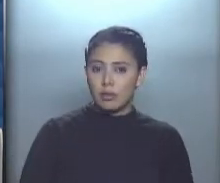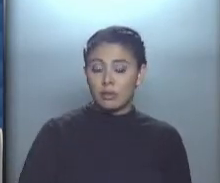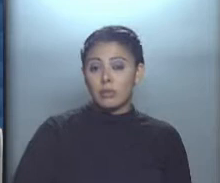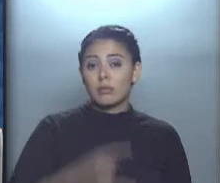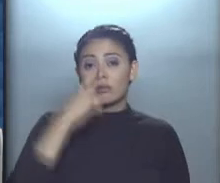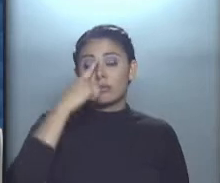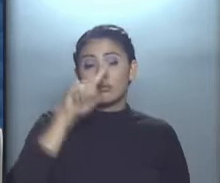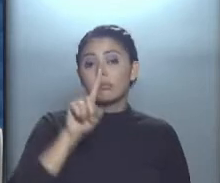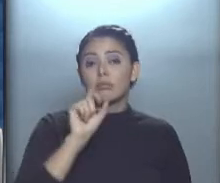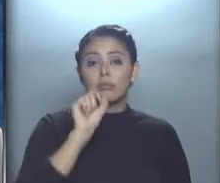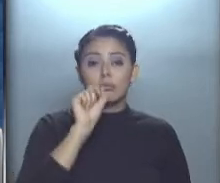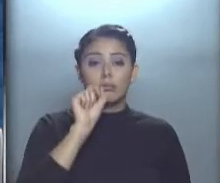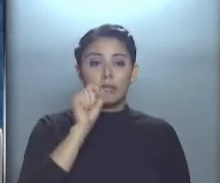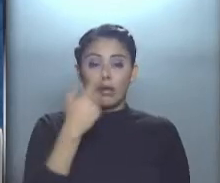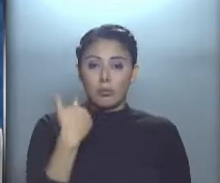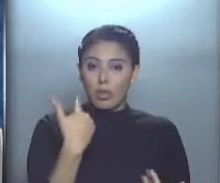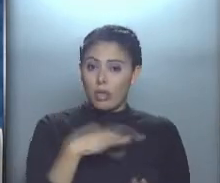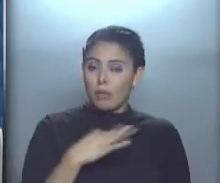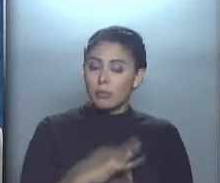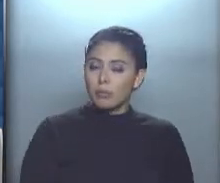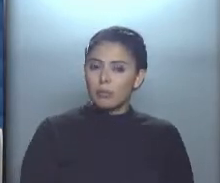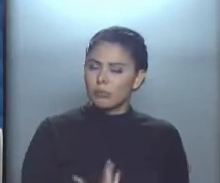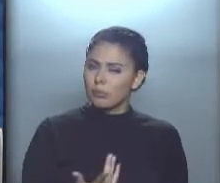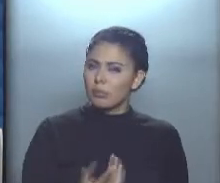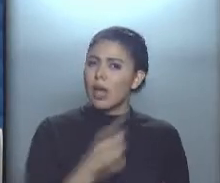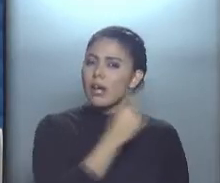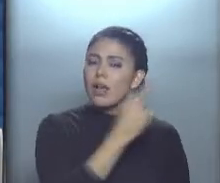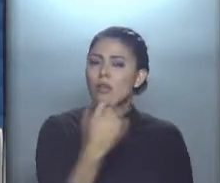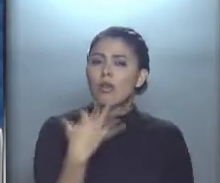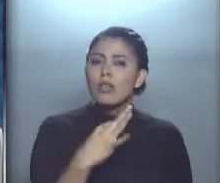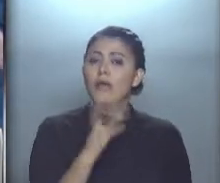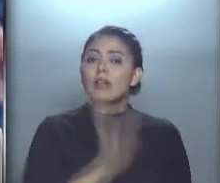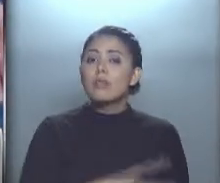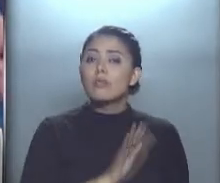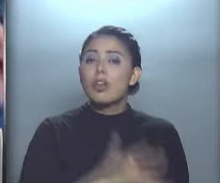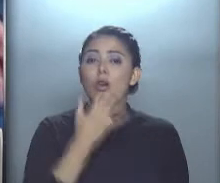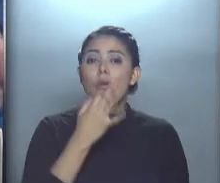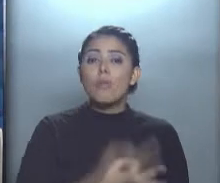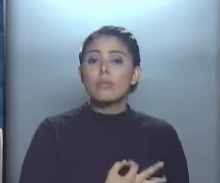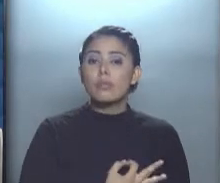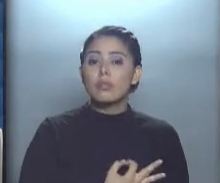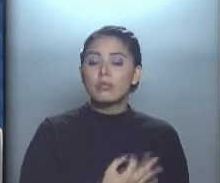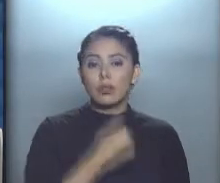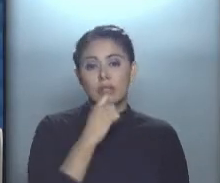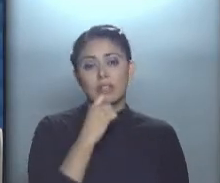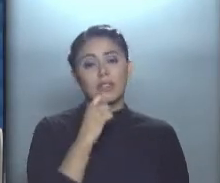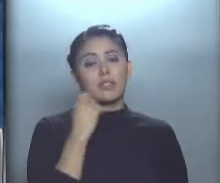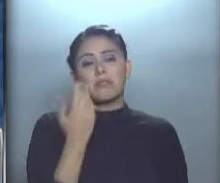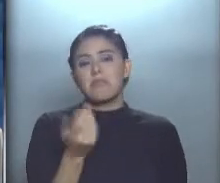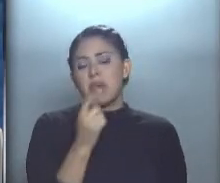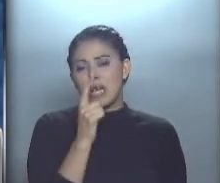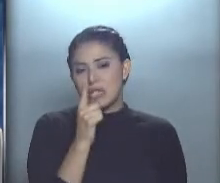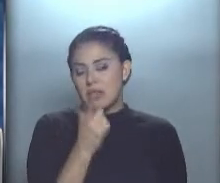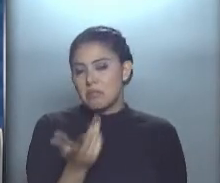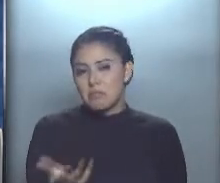definitivamente cuestión de su competencia. Pero cada uno tenemos que hacernos cargo de las responsabilidades emergentes de cada caso, porque si no, pareciera ser